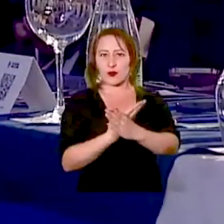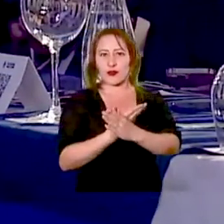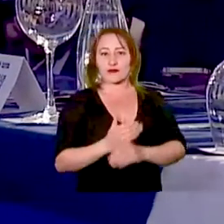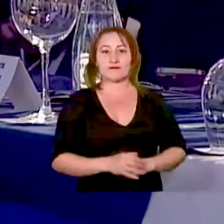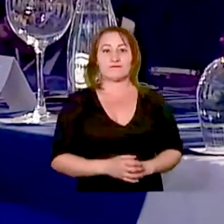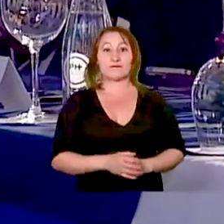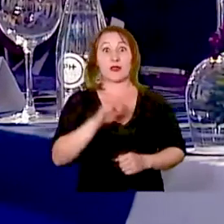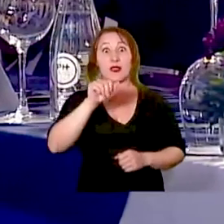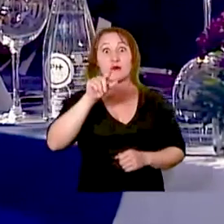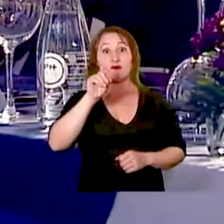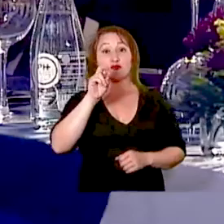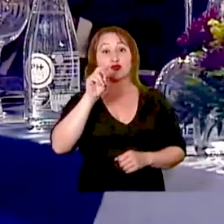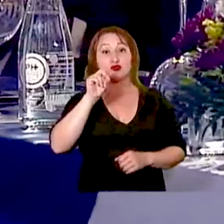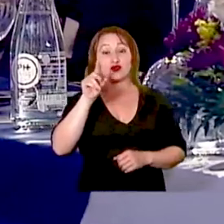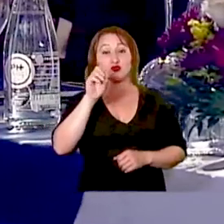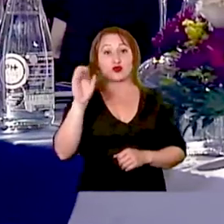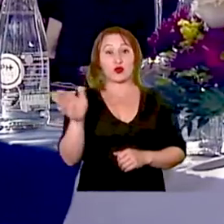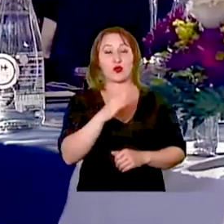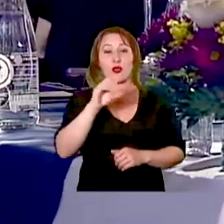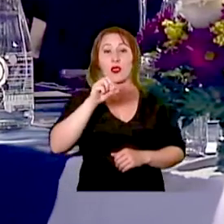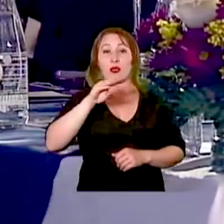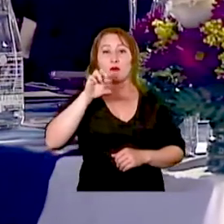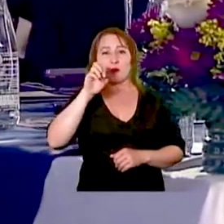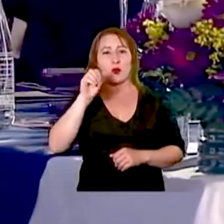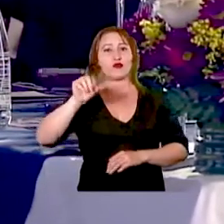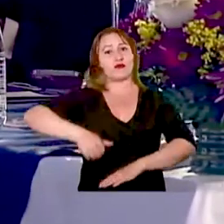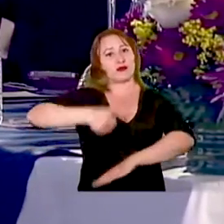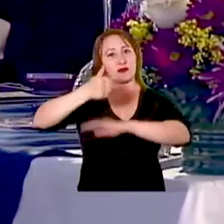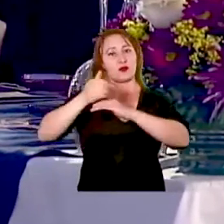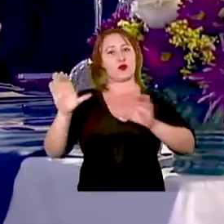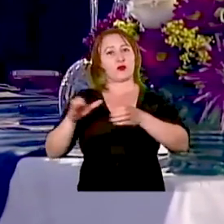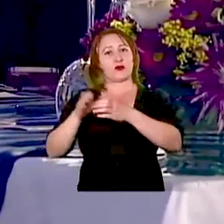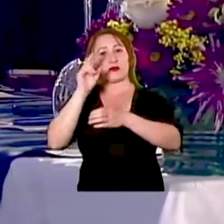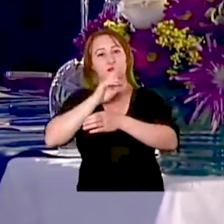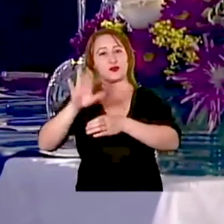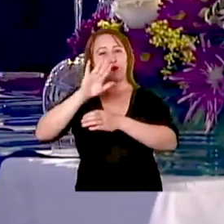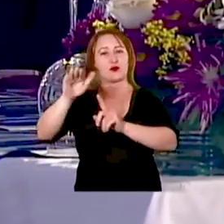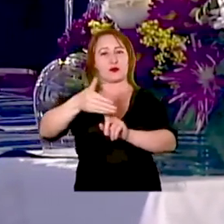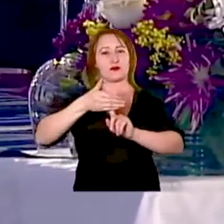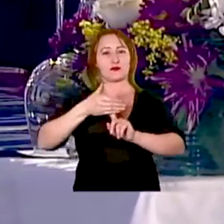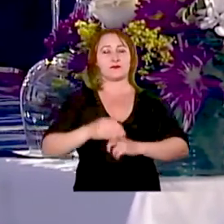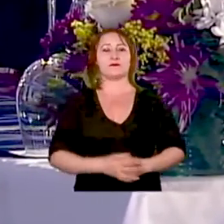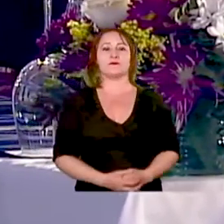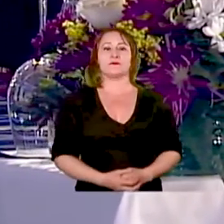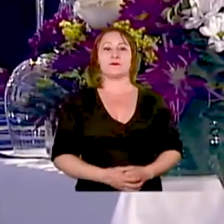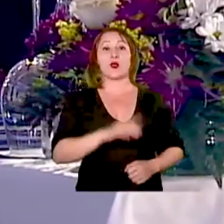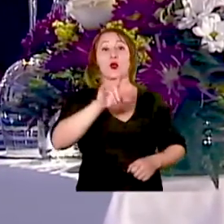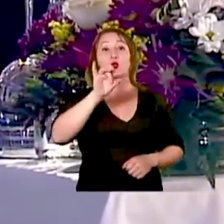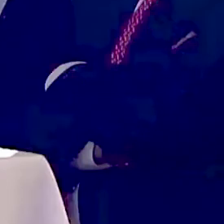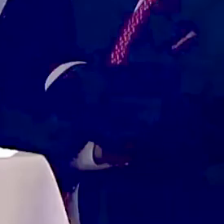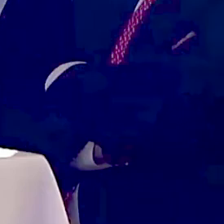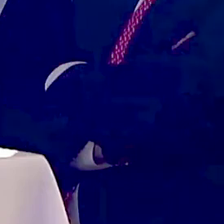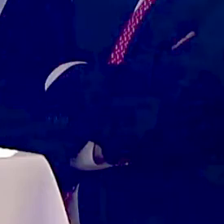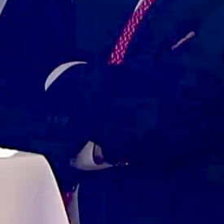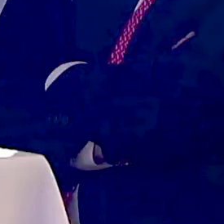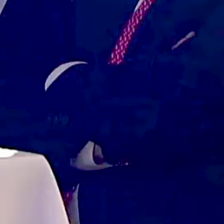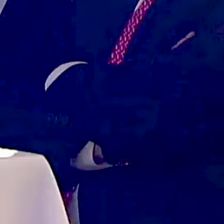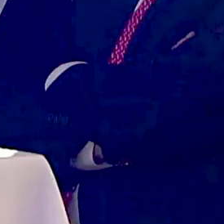República. Alfonso Campo Martínez, director de la Unidad Nacional de Protección. Luis Andrés Fajardo Arturo,